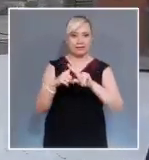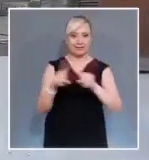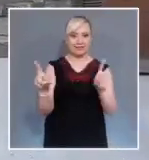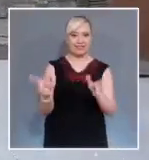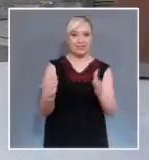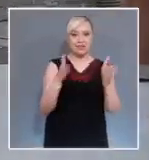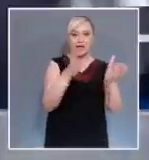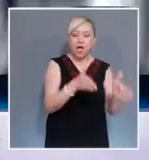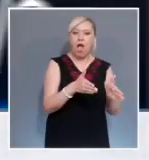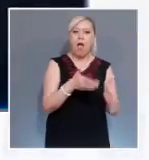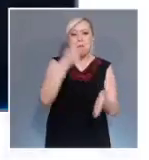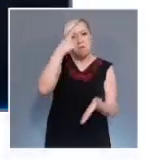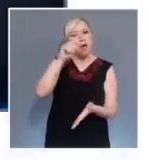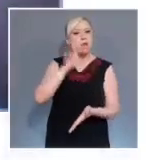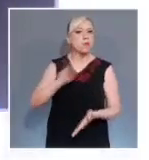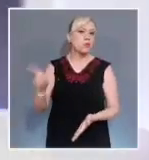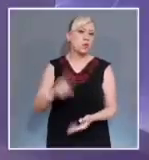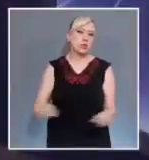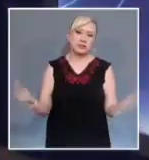Murillo